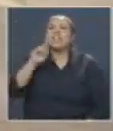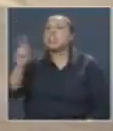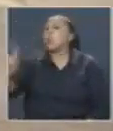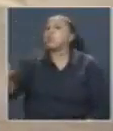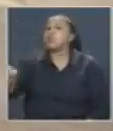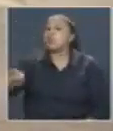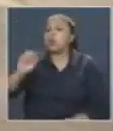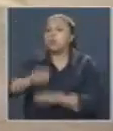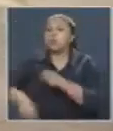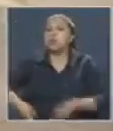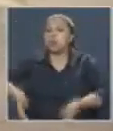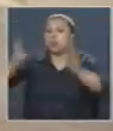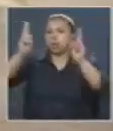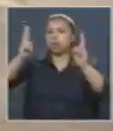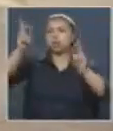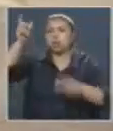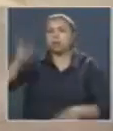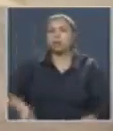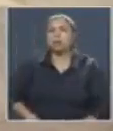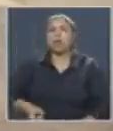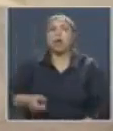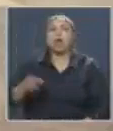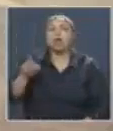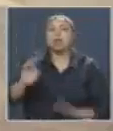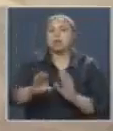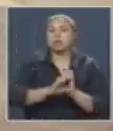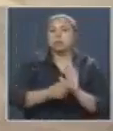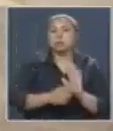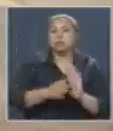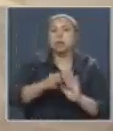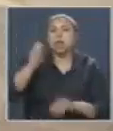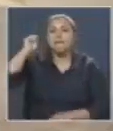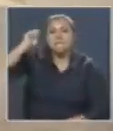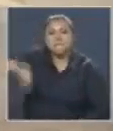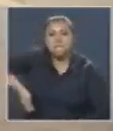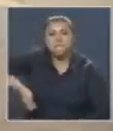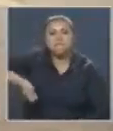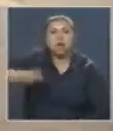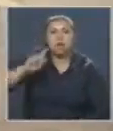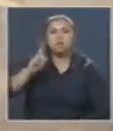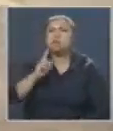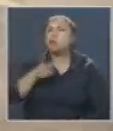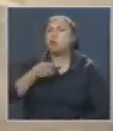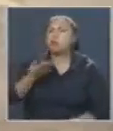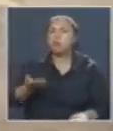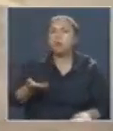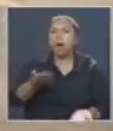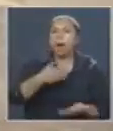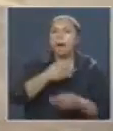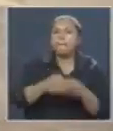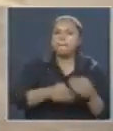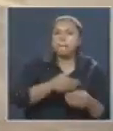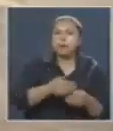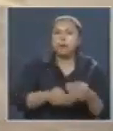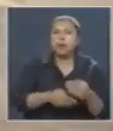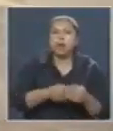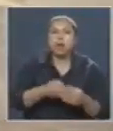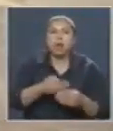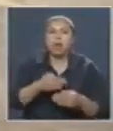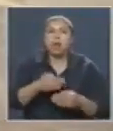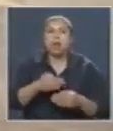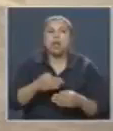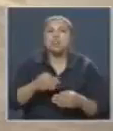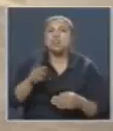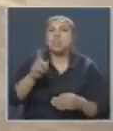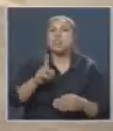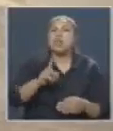sino que también es el tribunal constitucional tienen un fallo desconoció el derecho a acceder al procedimiento de tutela laboral de